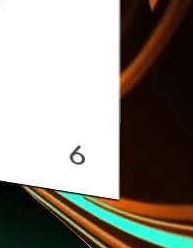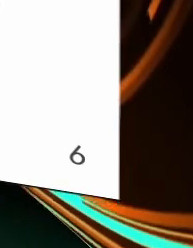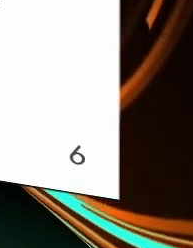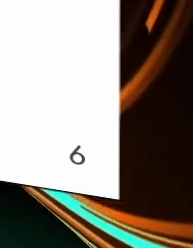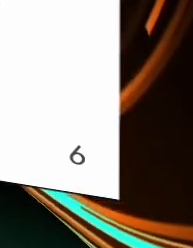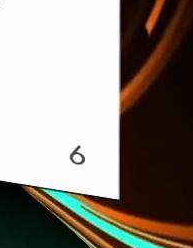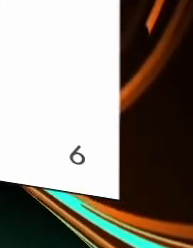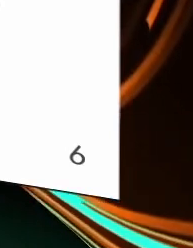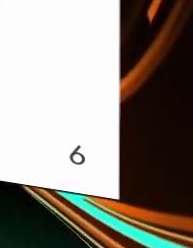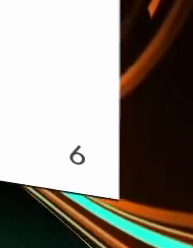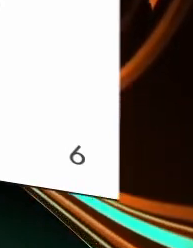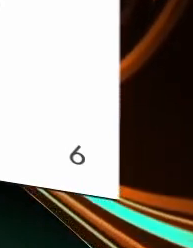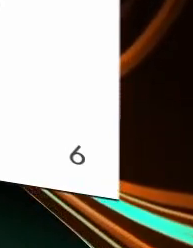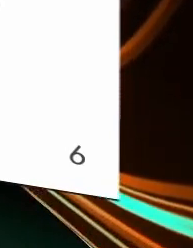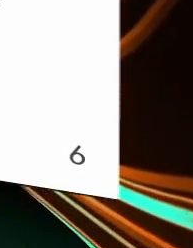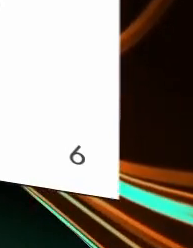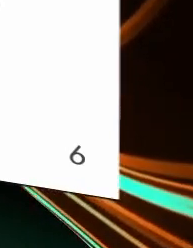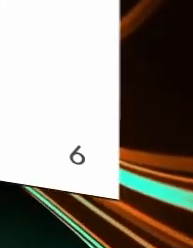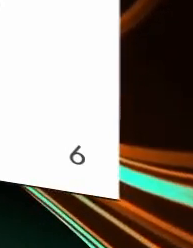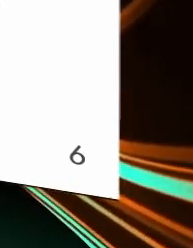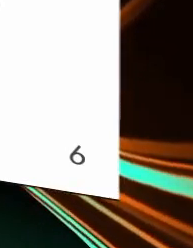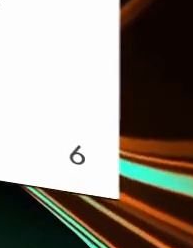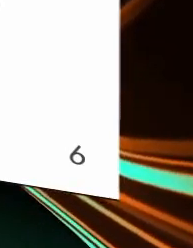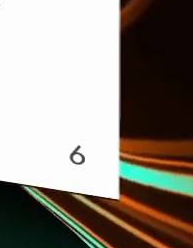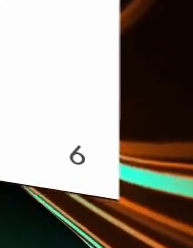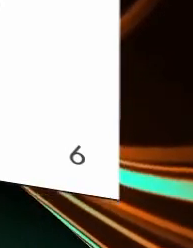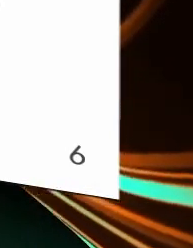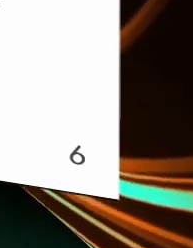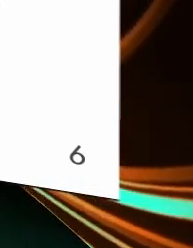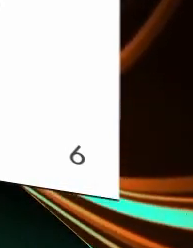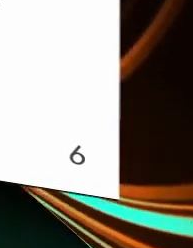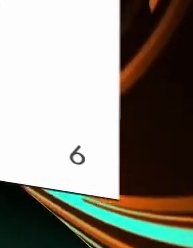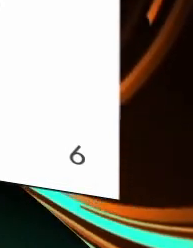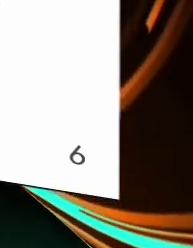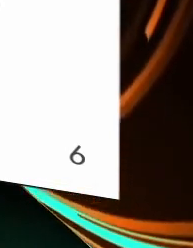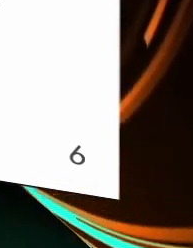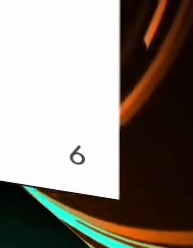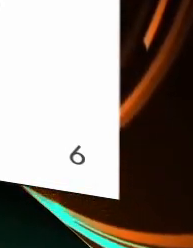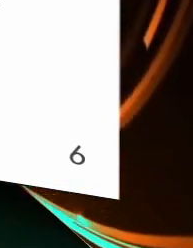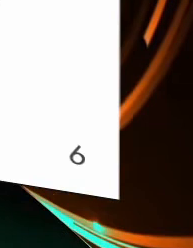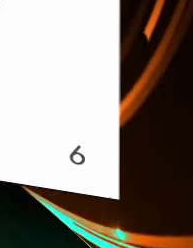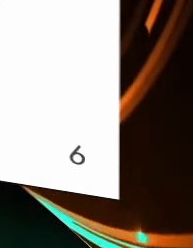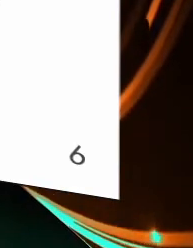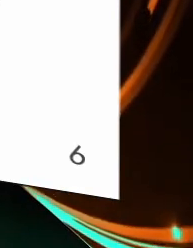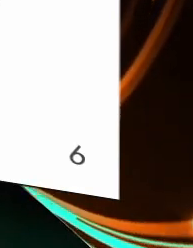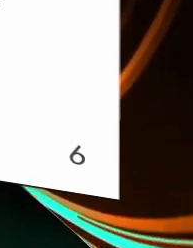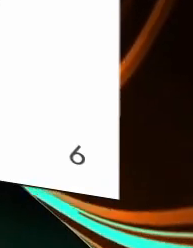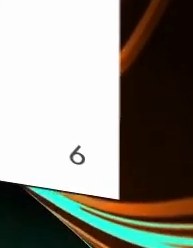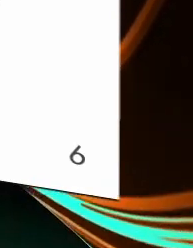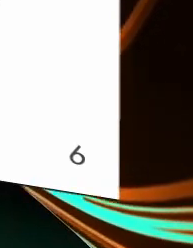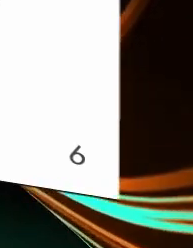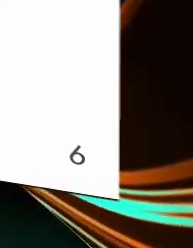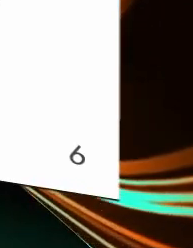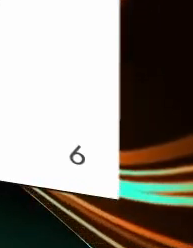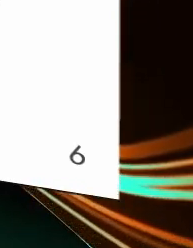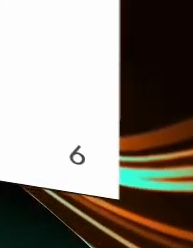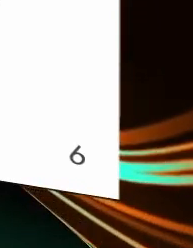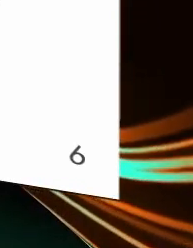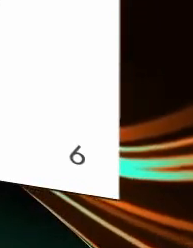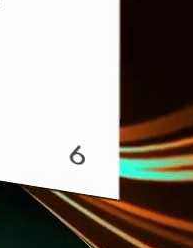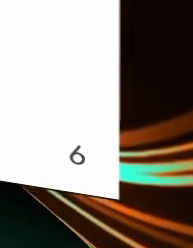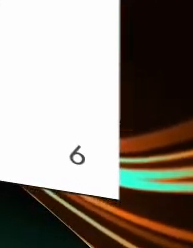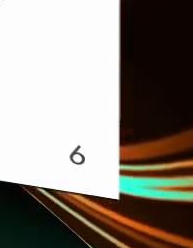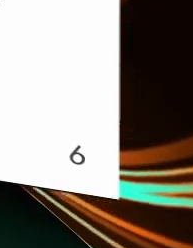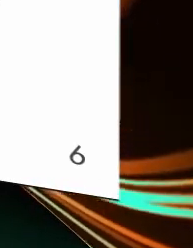accesos, ventilación, aislación acústica de repente. Va a depender mucho de la ubicación también. Hay cosas, suministros que ya